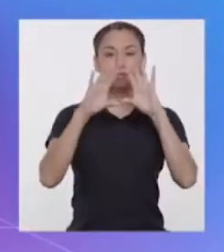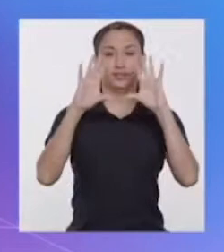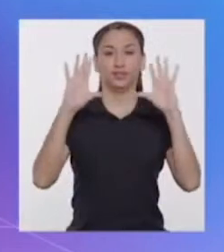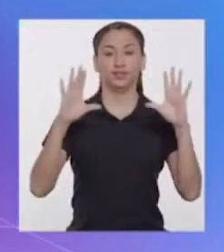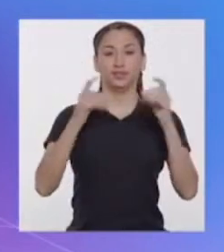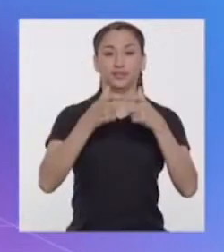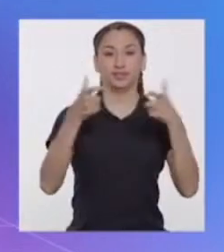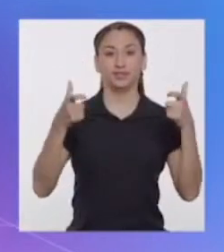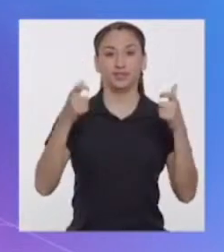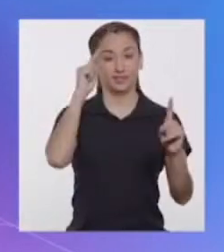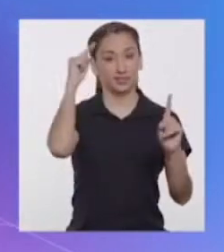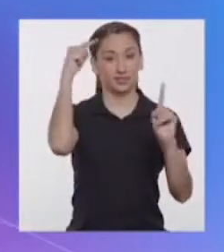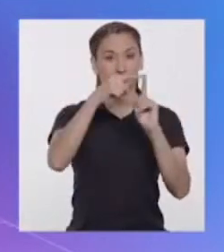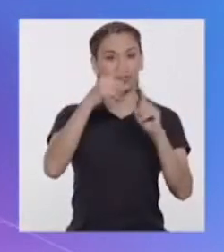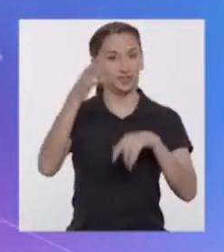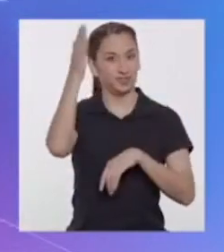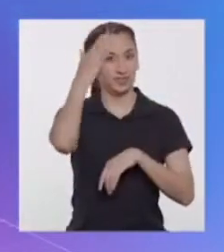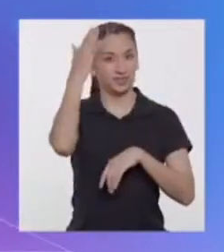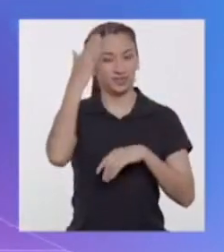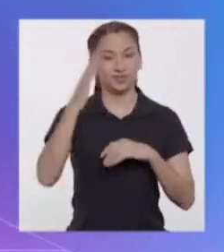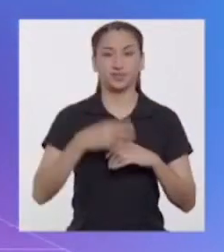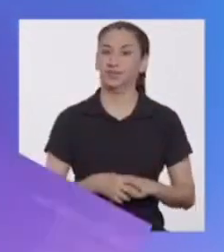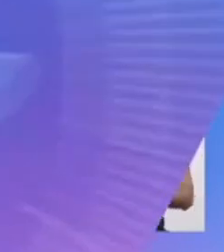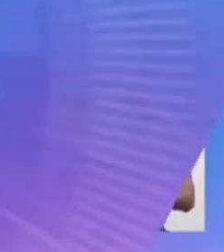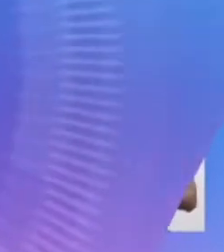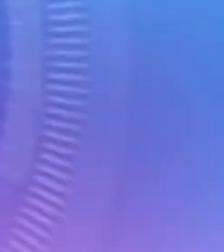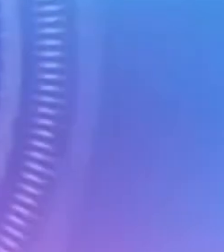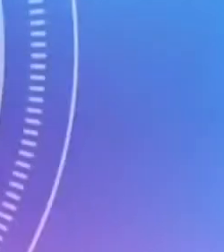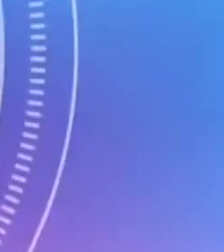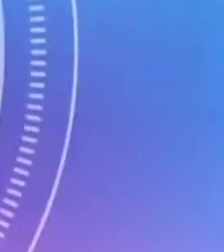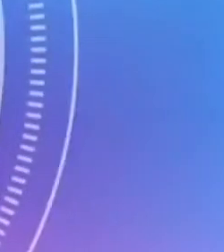Iniciando el gran desafío del saber.